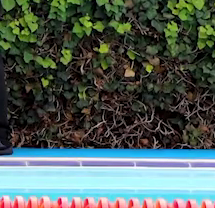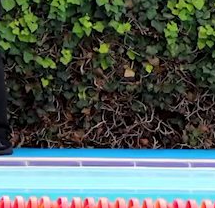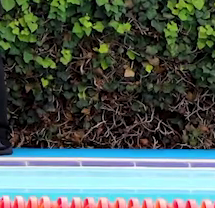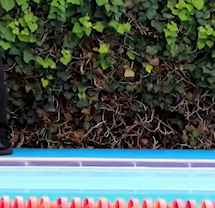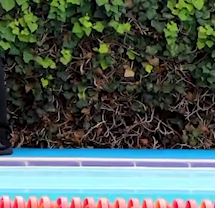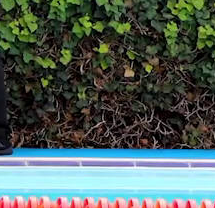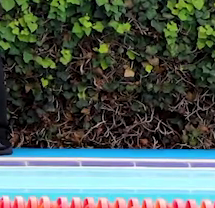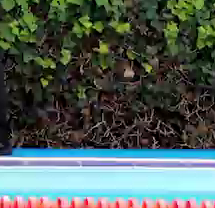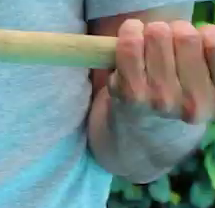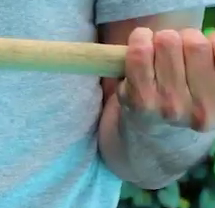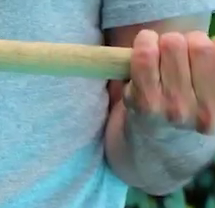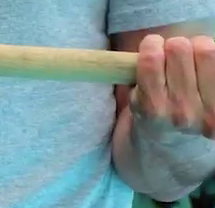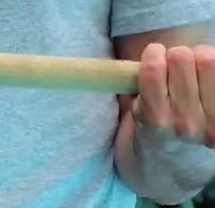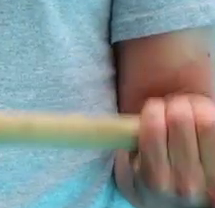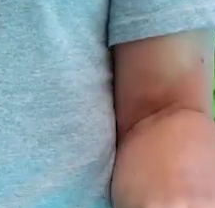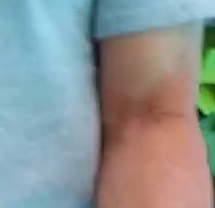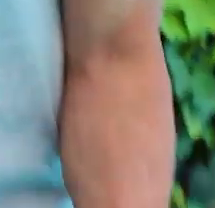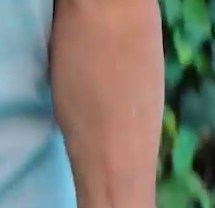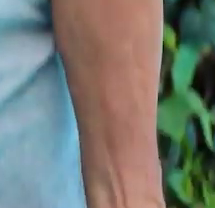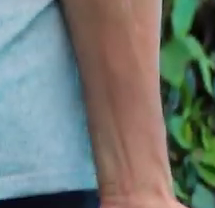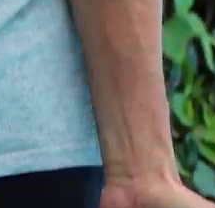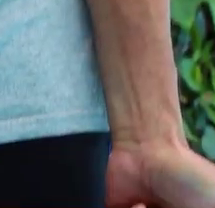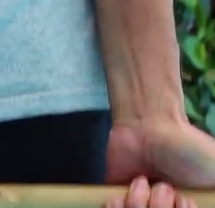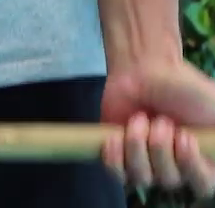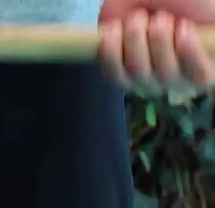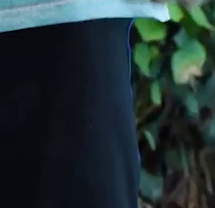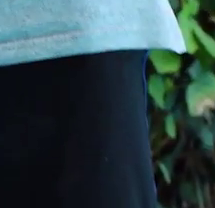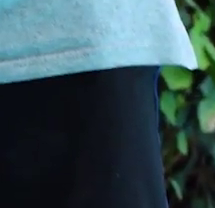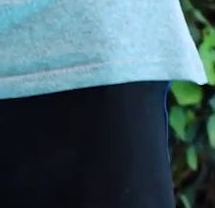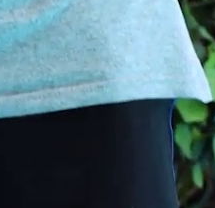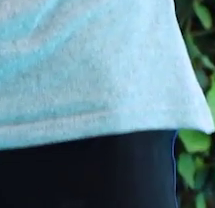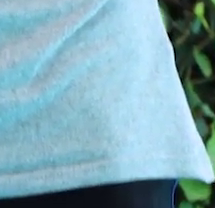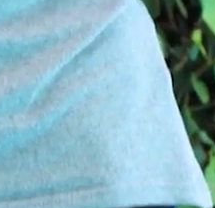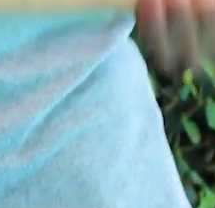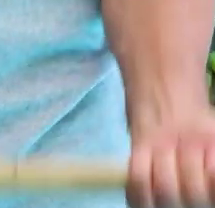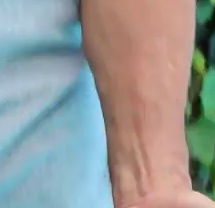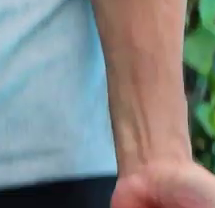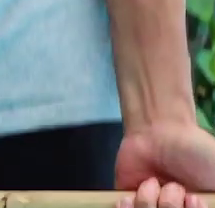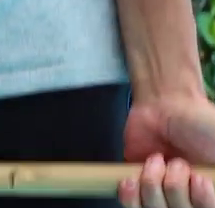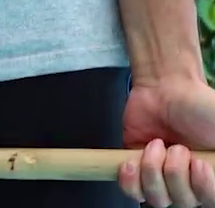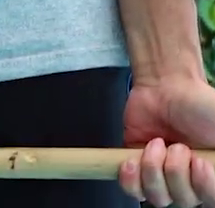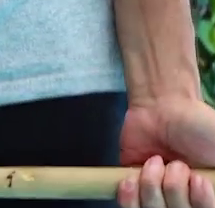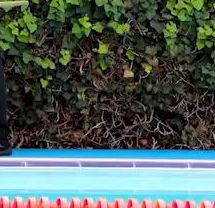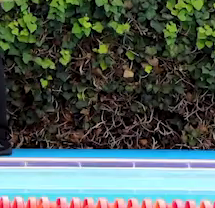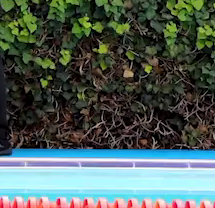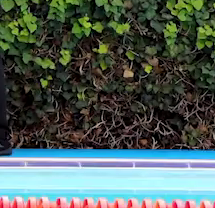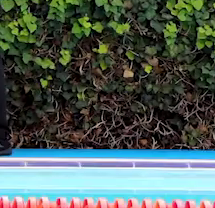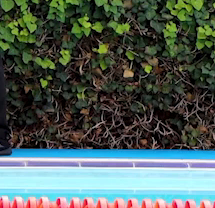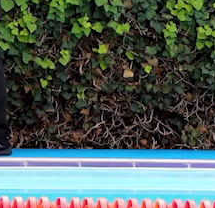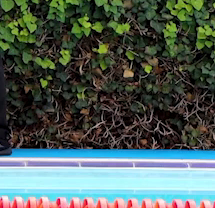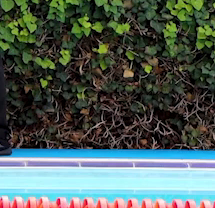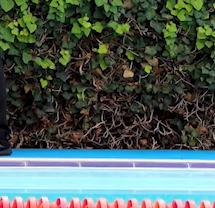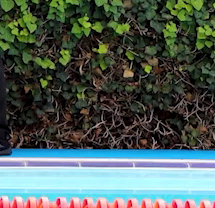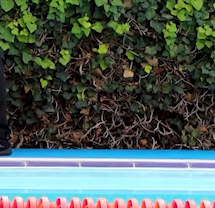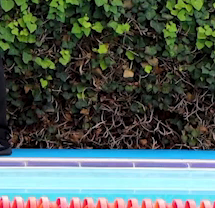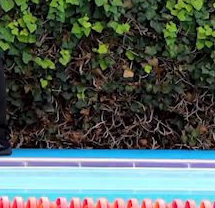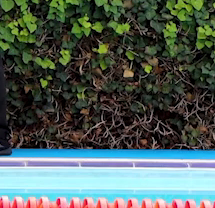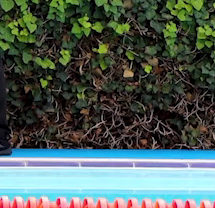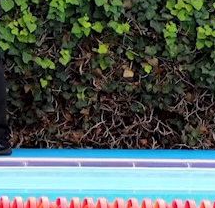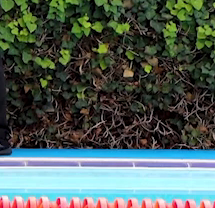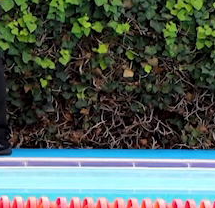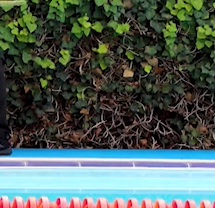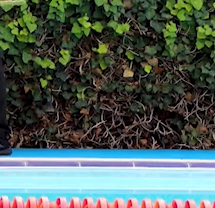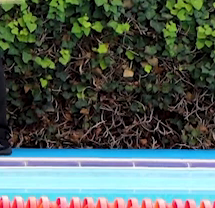a 90 grados y extendemos flexión amos y extendemos nuestra espalda derecha